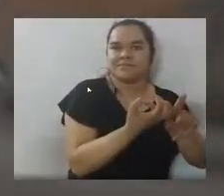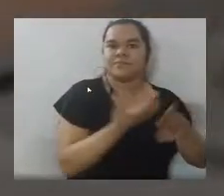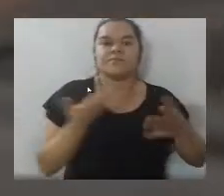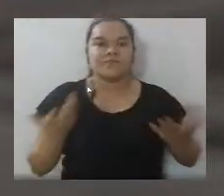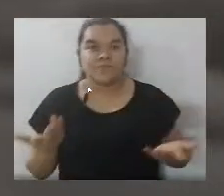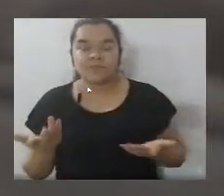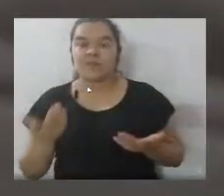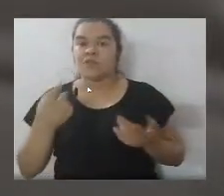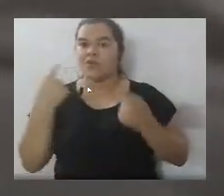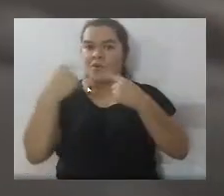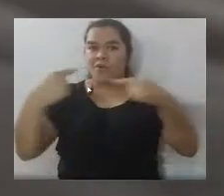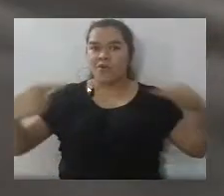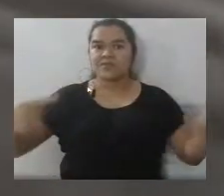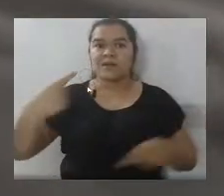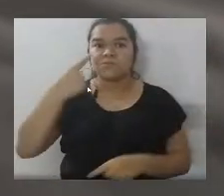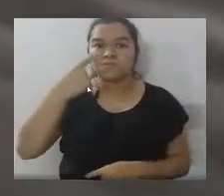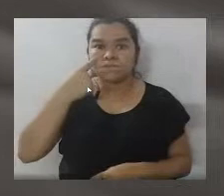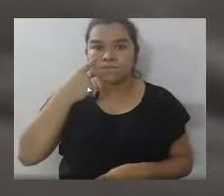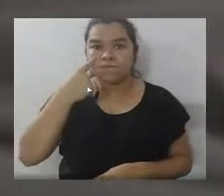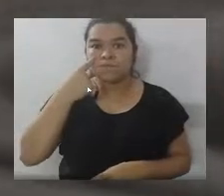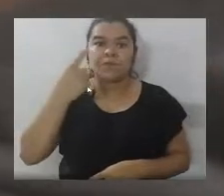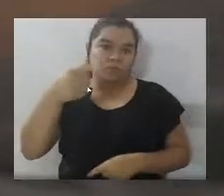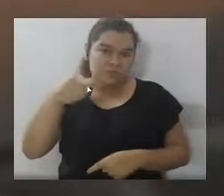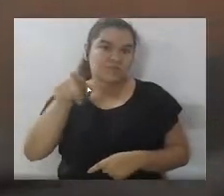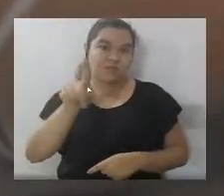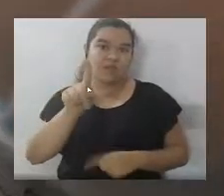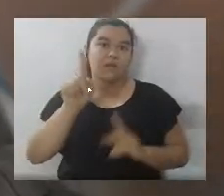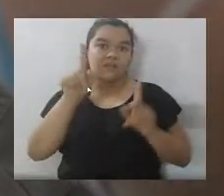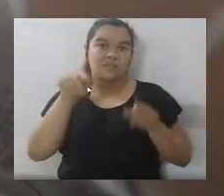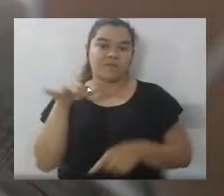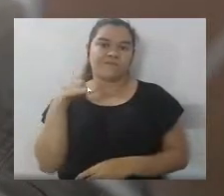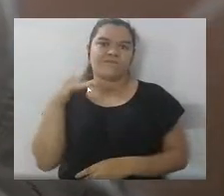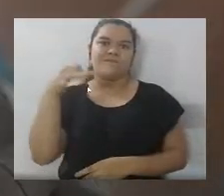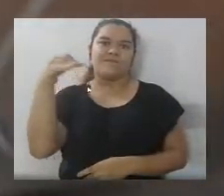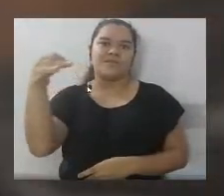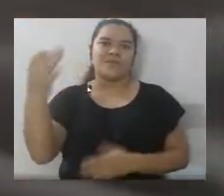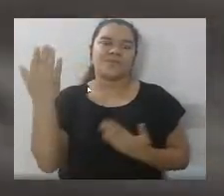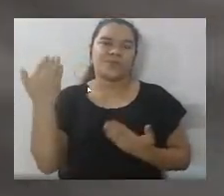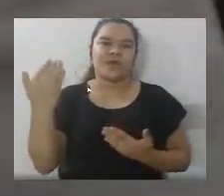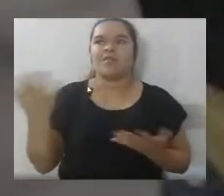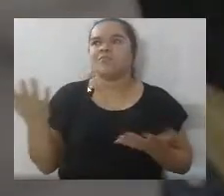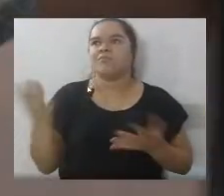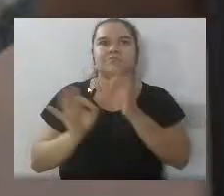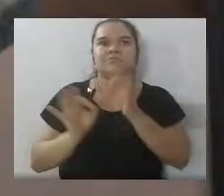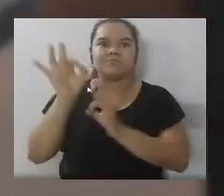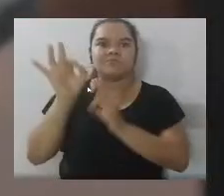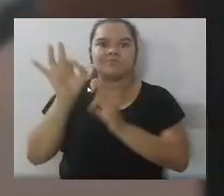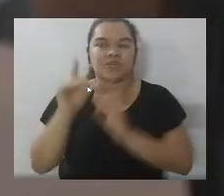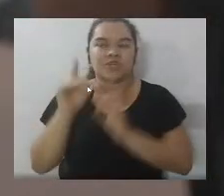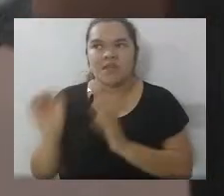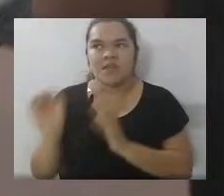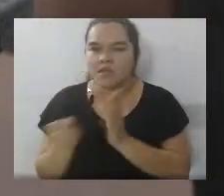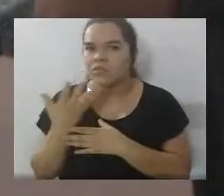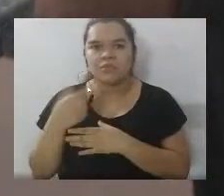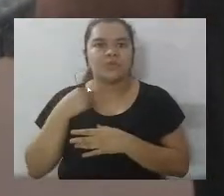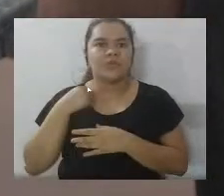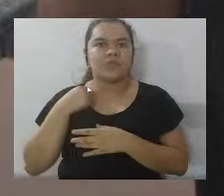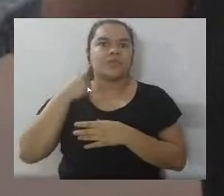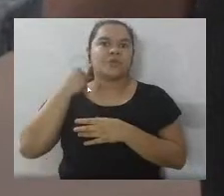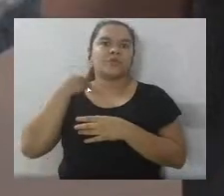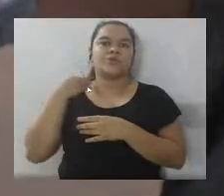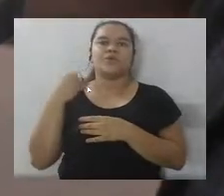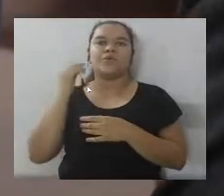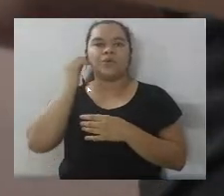partícipes el día de mañana en la generación de algún proyecto, en la creación de